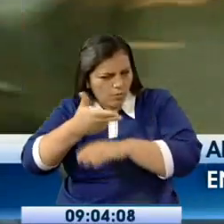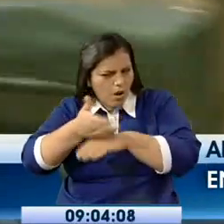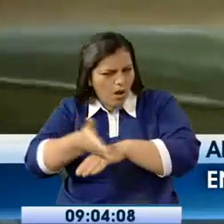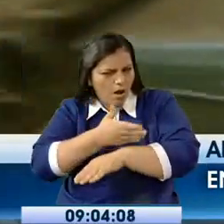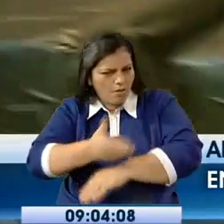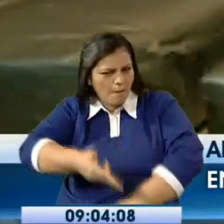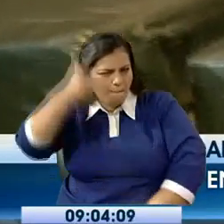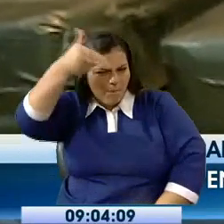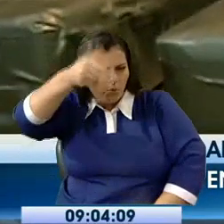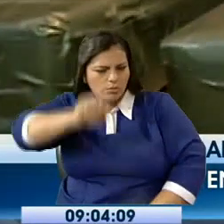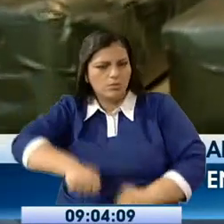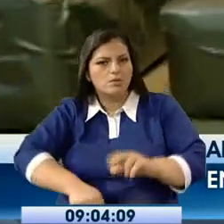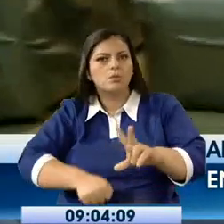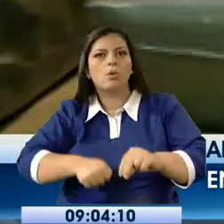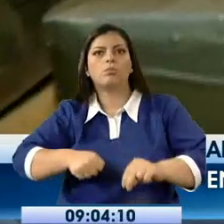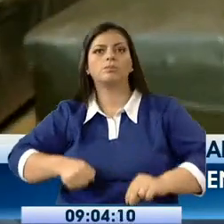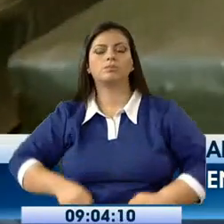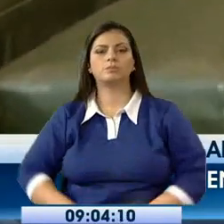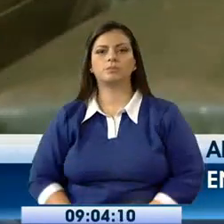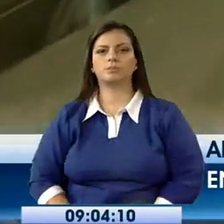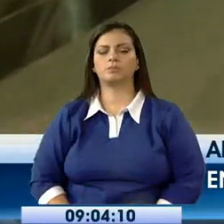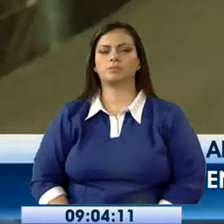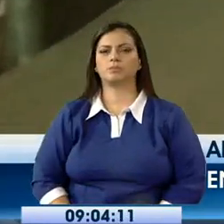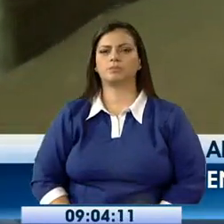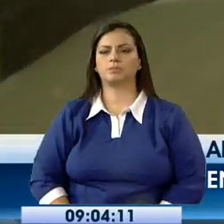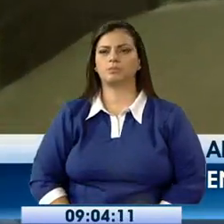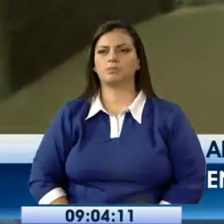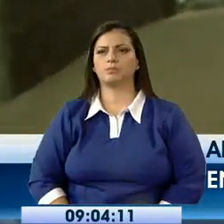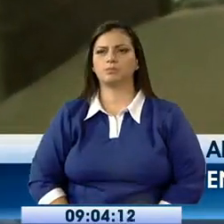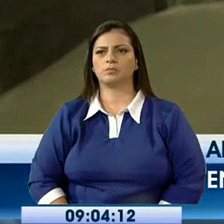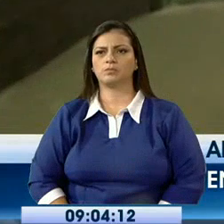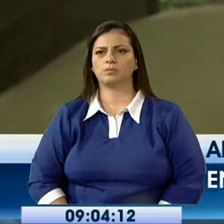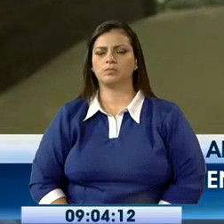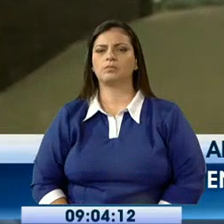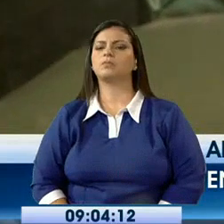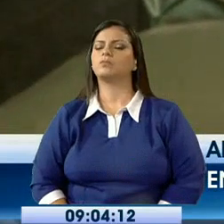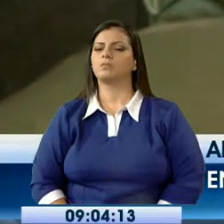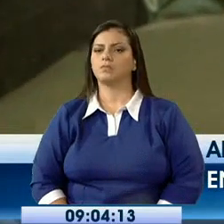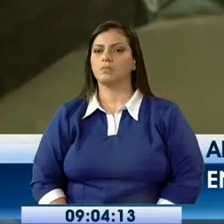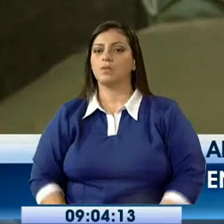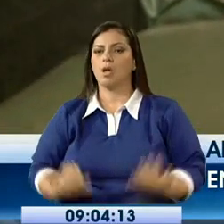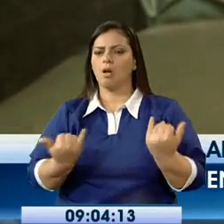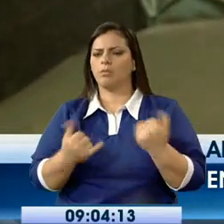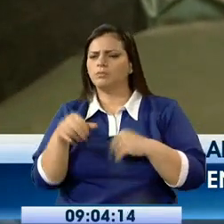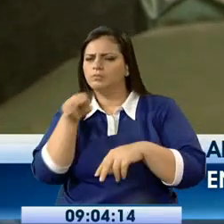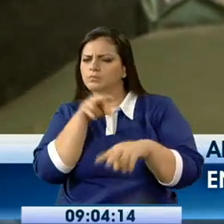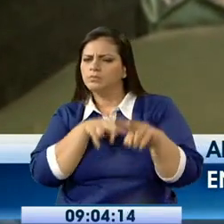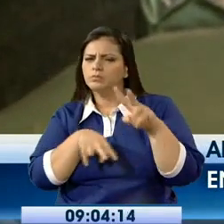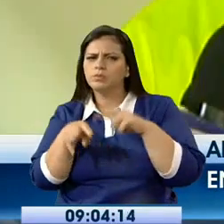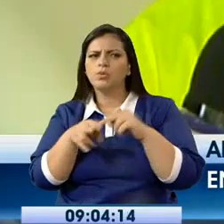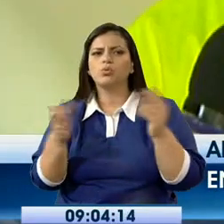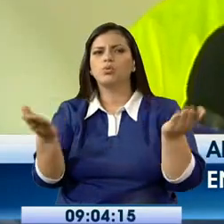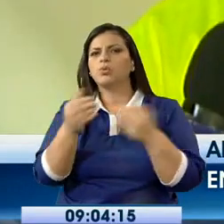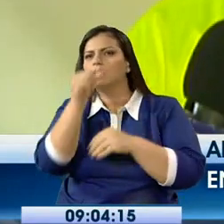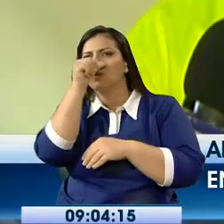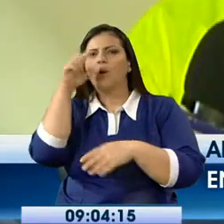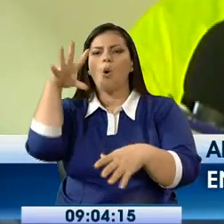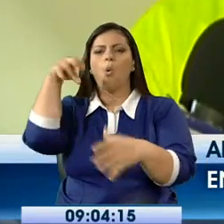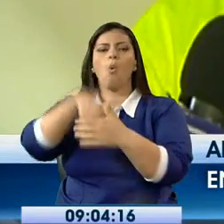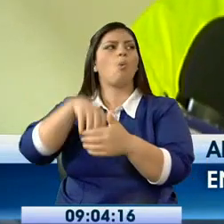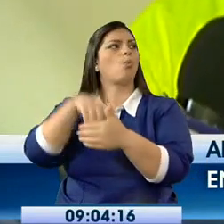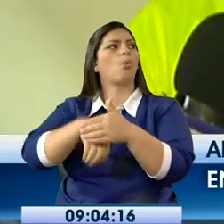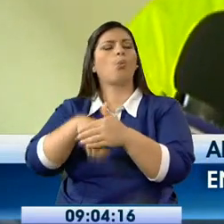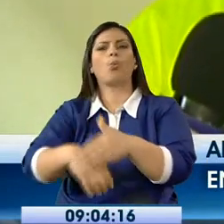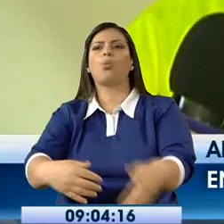vinculación con algún hecho violento. La Policía Nacional está trabajando siempre y queremos identificar los lugares donde se acopia este tipo